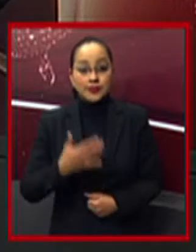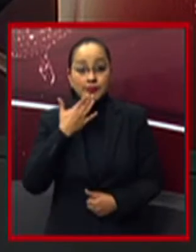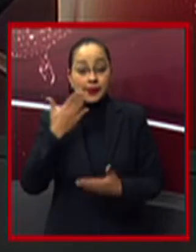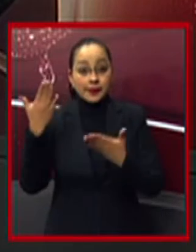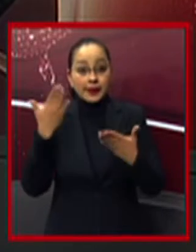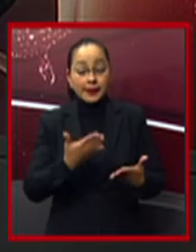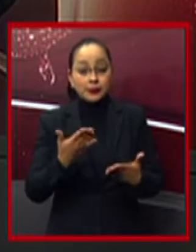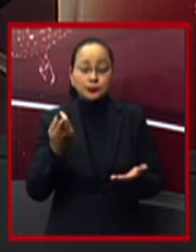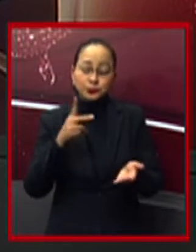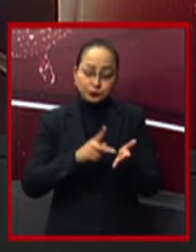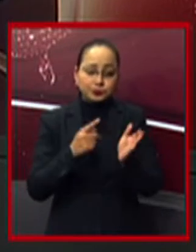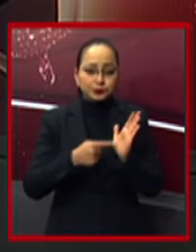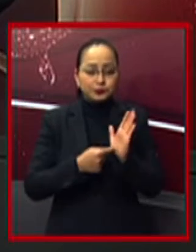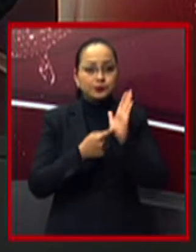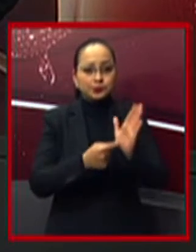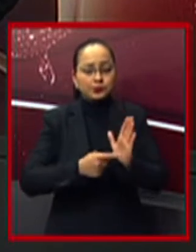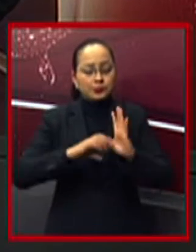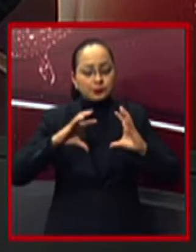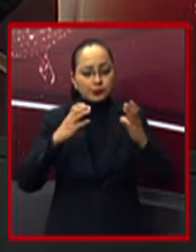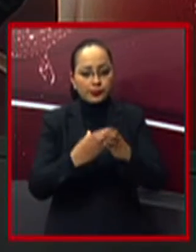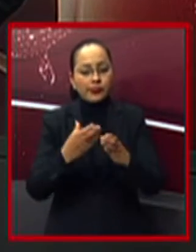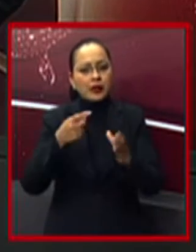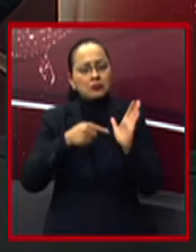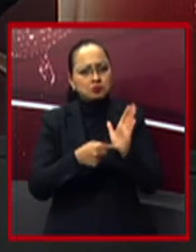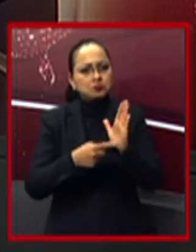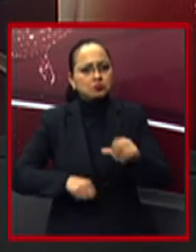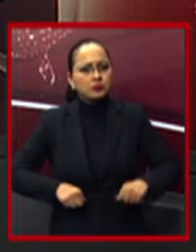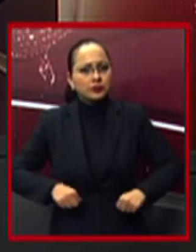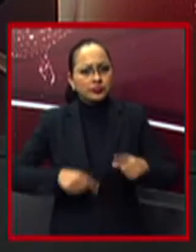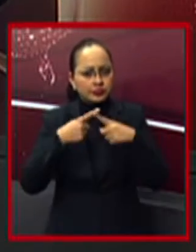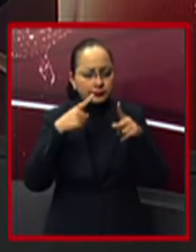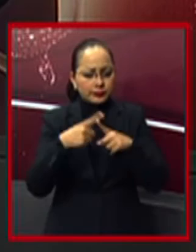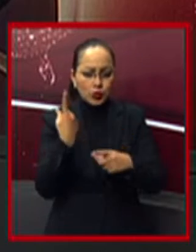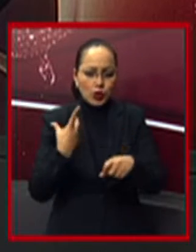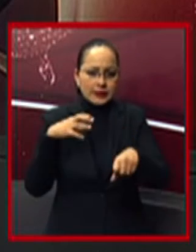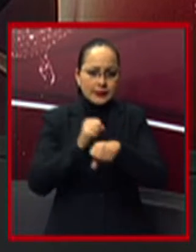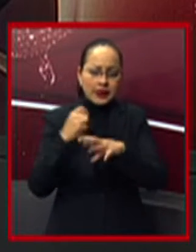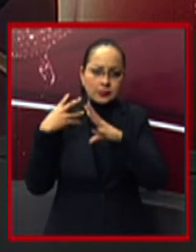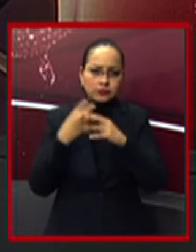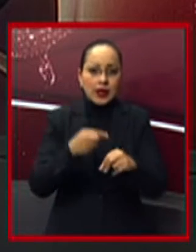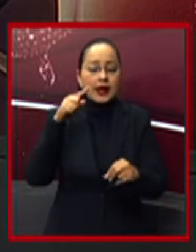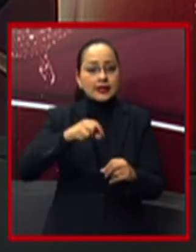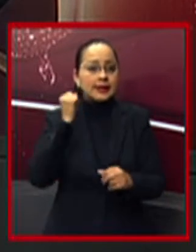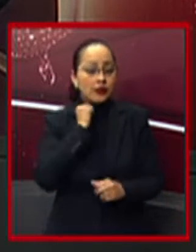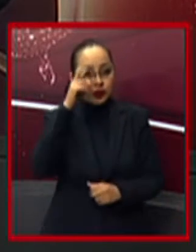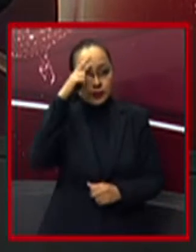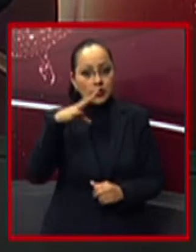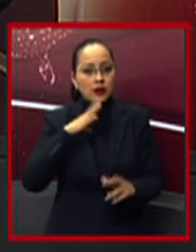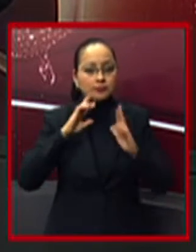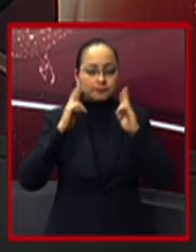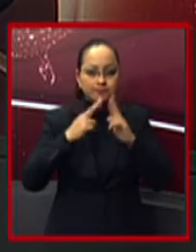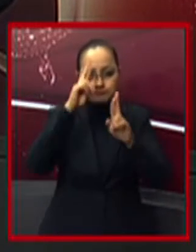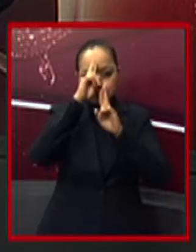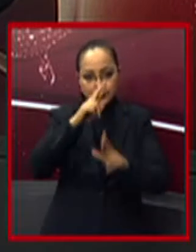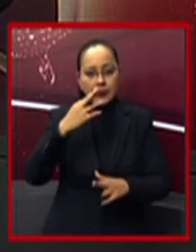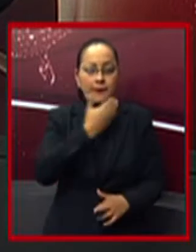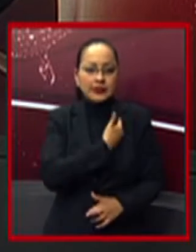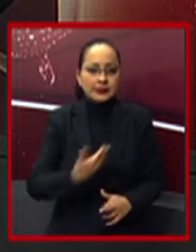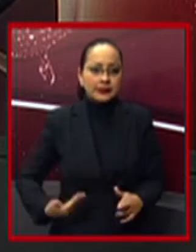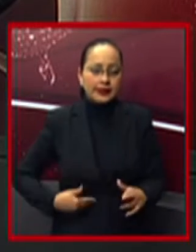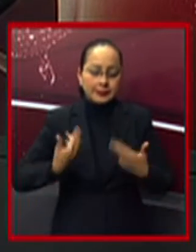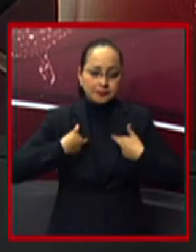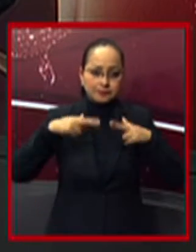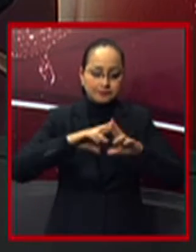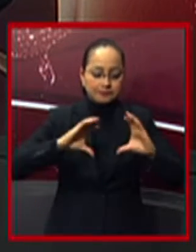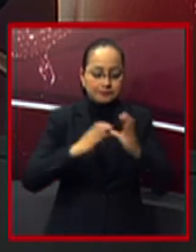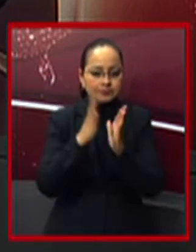Bienvenidos a nuestra emisión especial sobre los trabajos en el Congreso de la Unión. Esta semana el Senado recibió en sesión solemne al presidente de la Cámara de Representantes